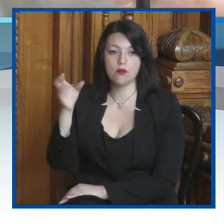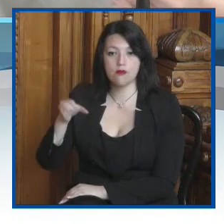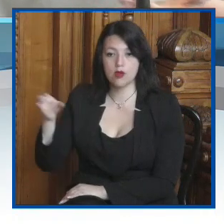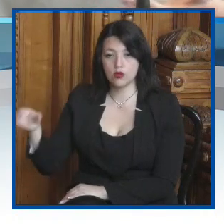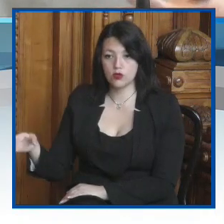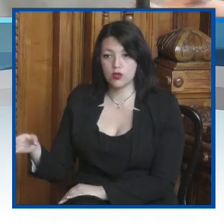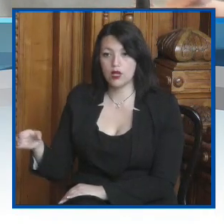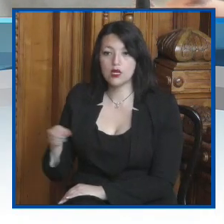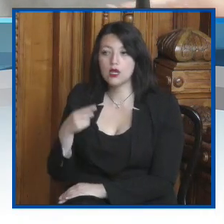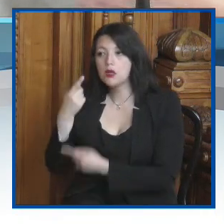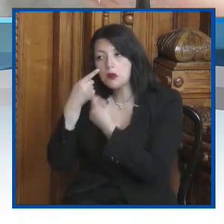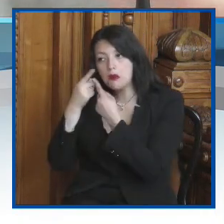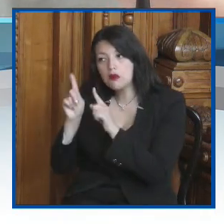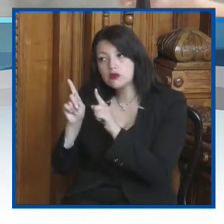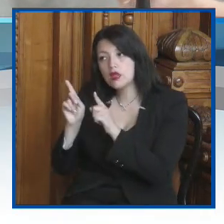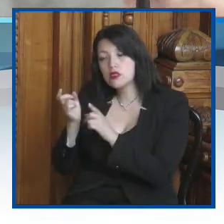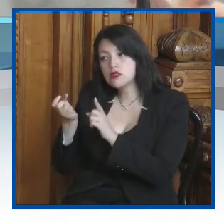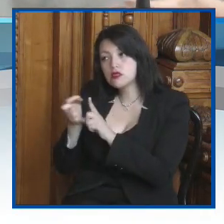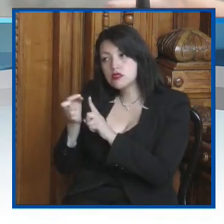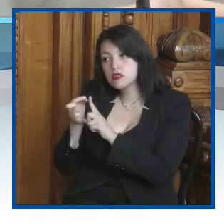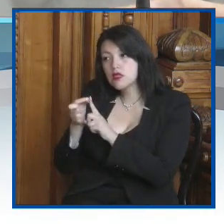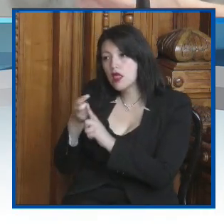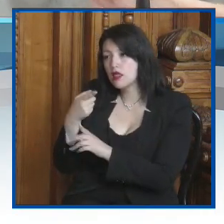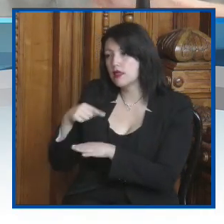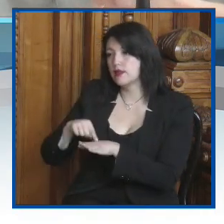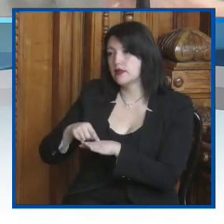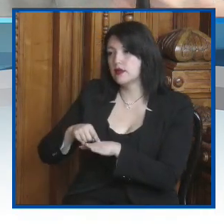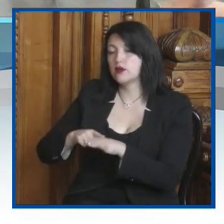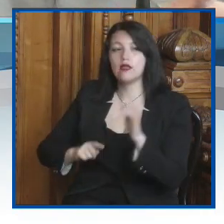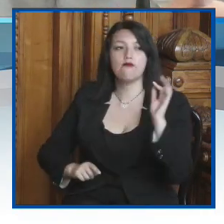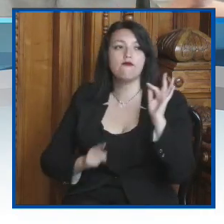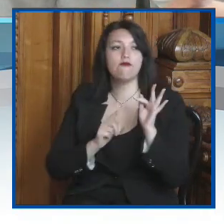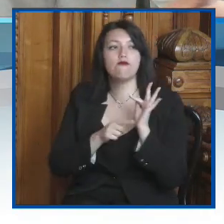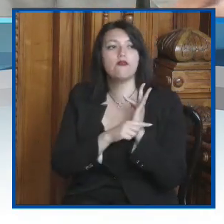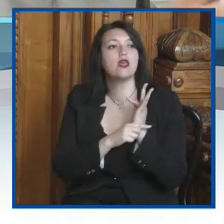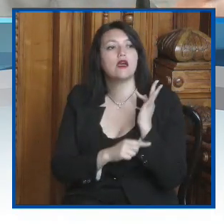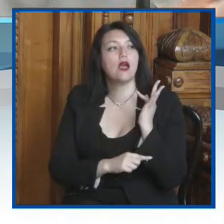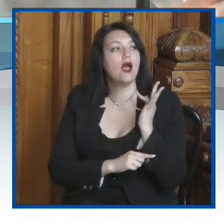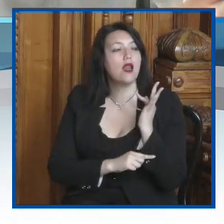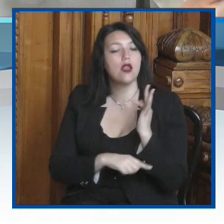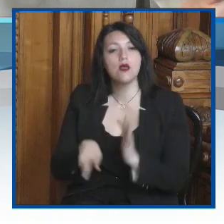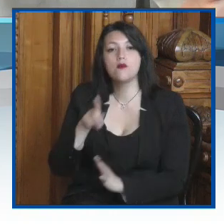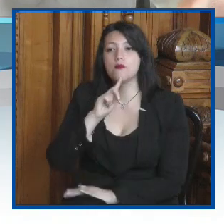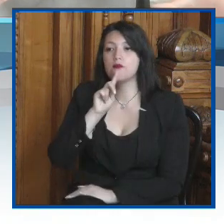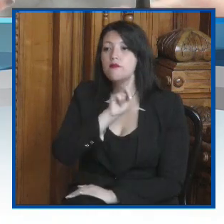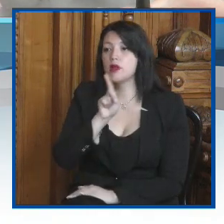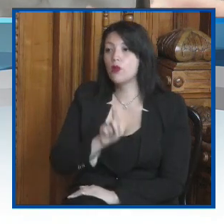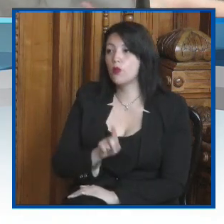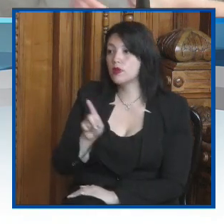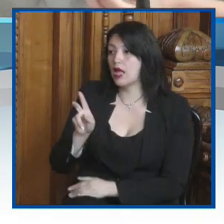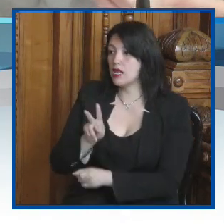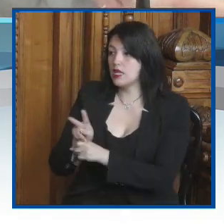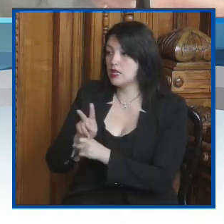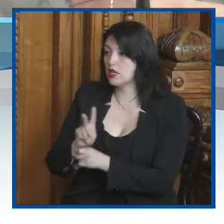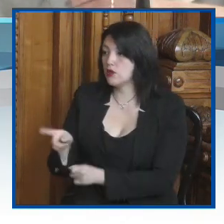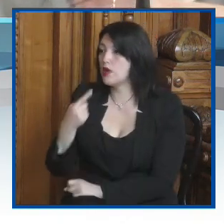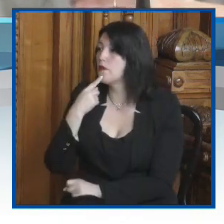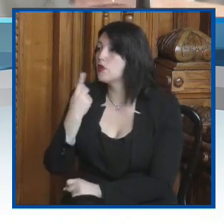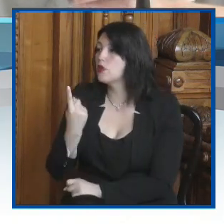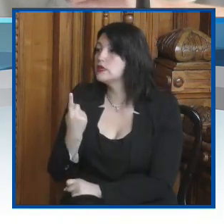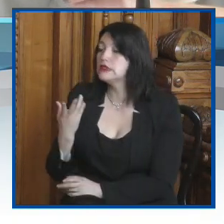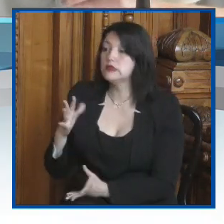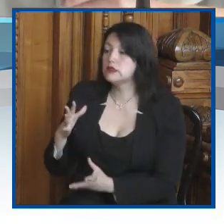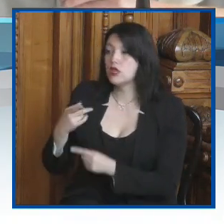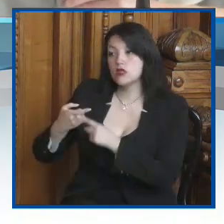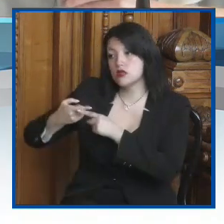no tienen conocimiento técnico. Si el fiscal le pregunta de una manera que no entendió la pregunta al testigo y la información que saca de ese